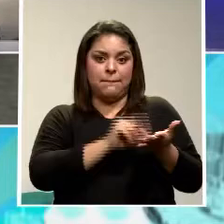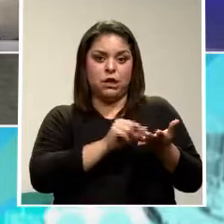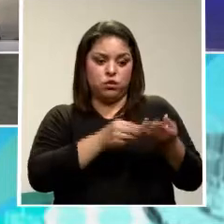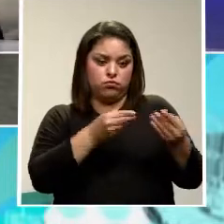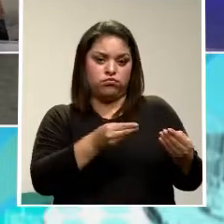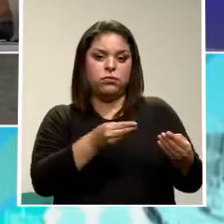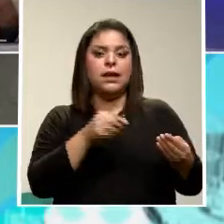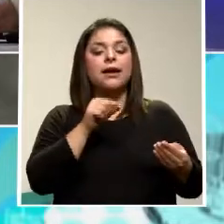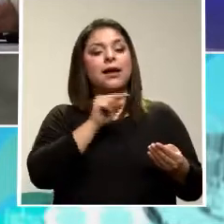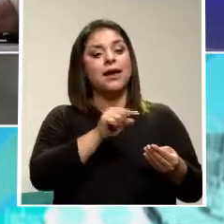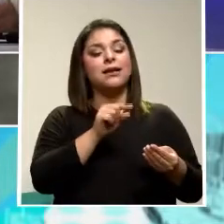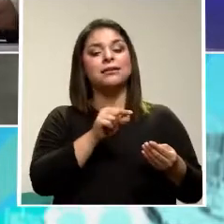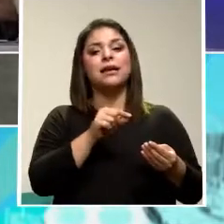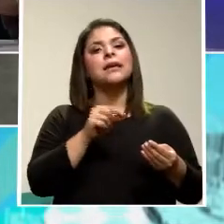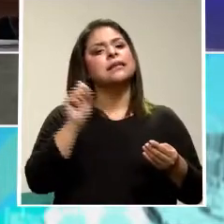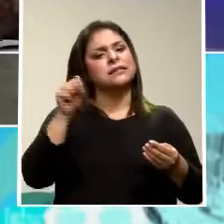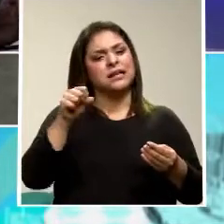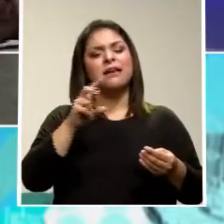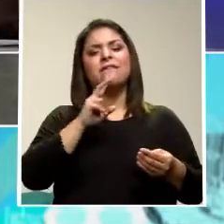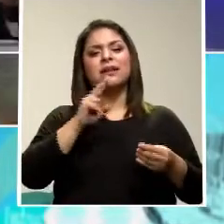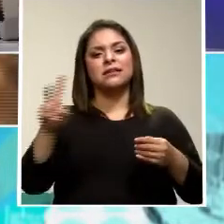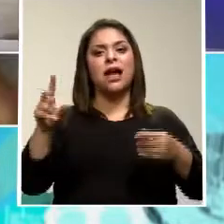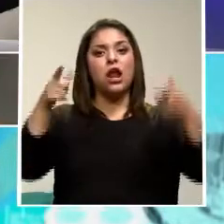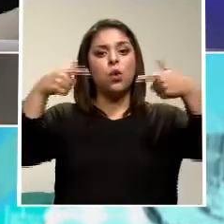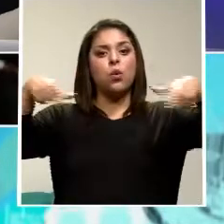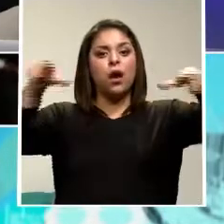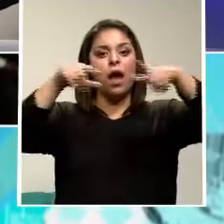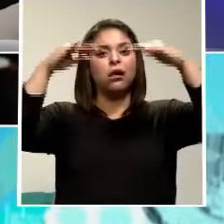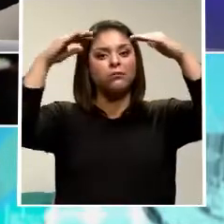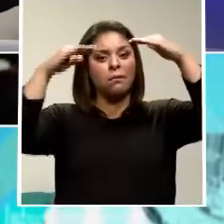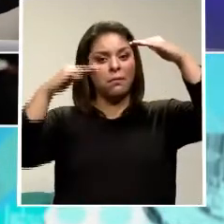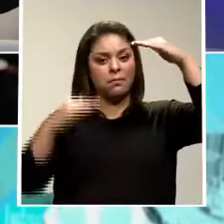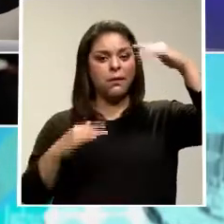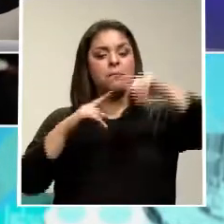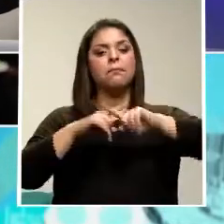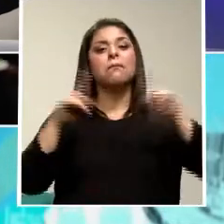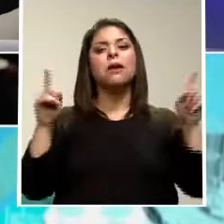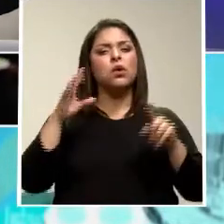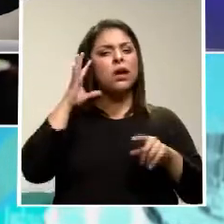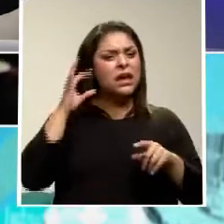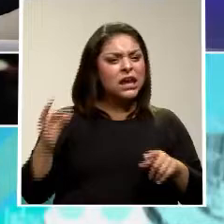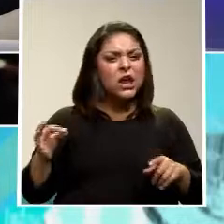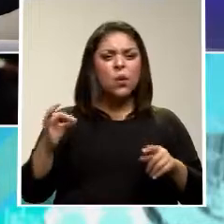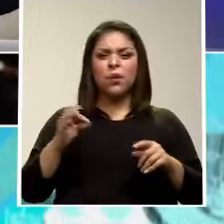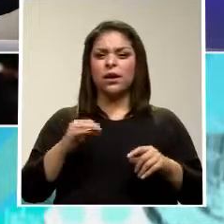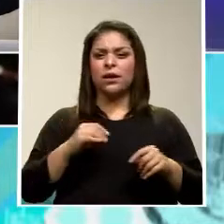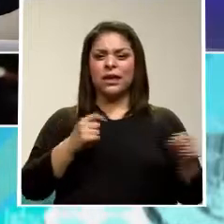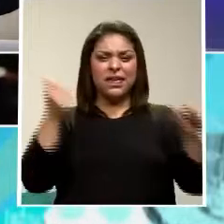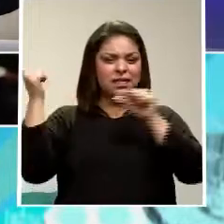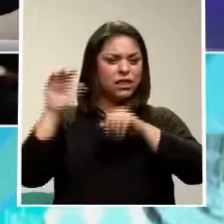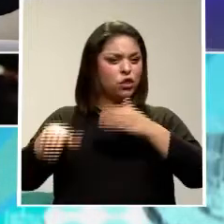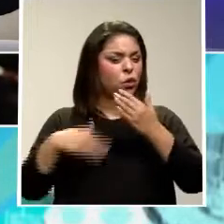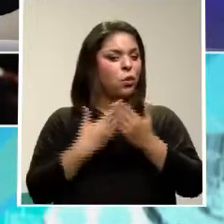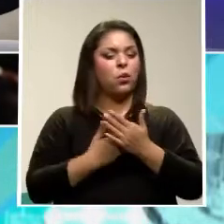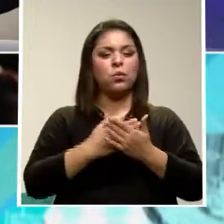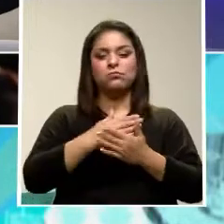definitivamente su lugar ha cambiado y probablemente siga cambiando, pero dudo mucho que desaparezca,